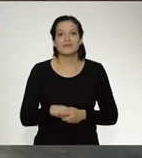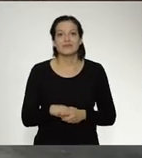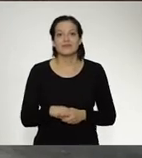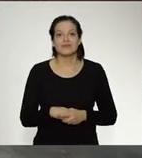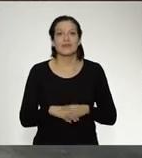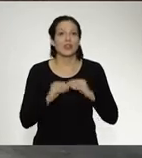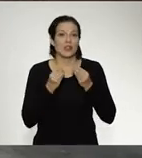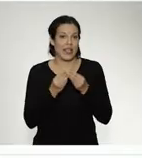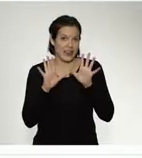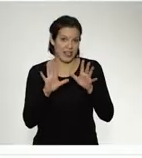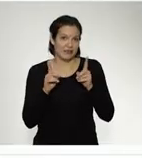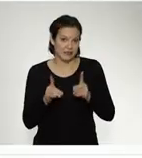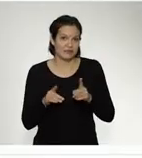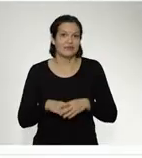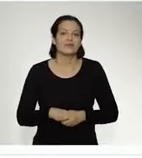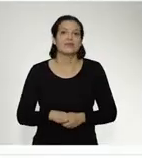10 también.